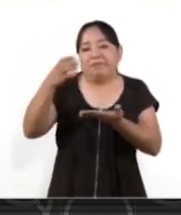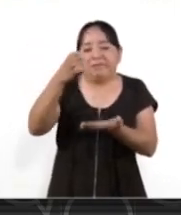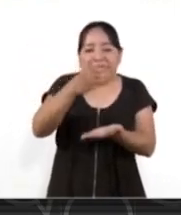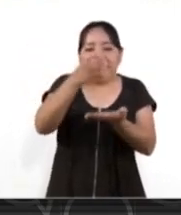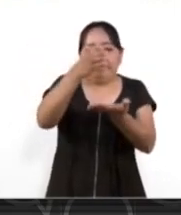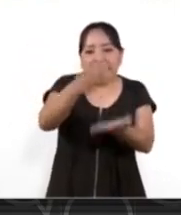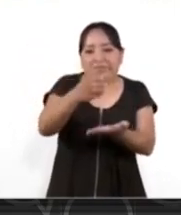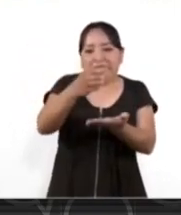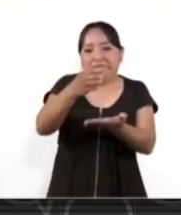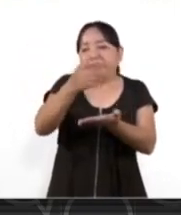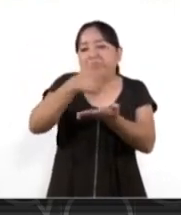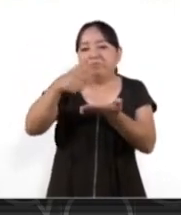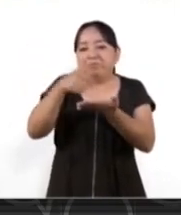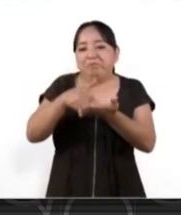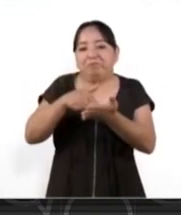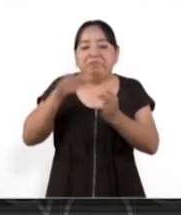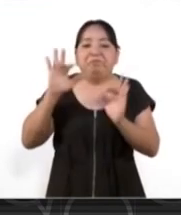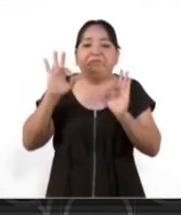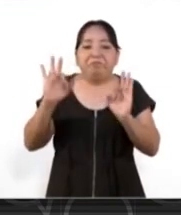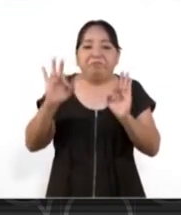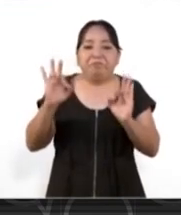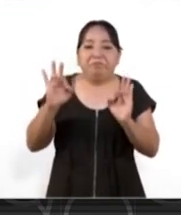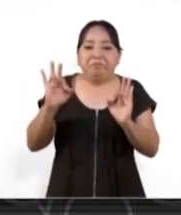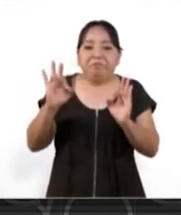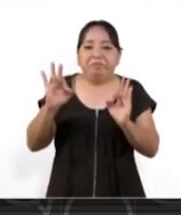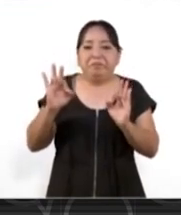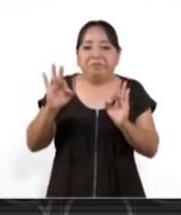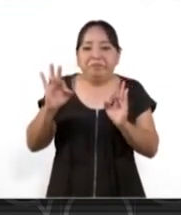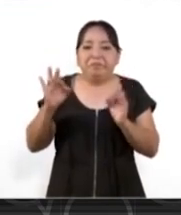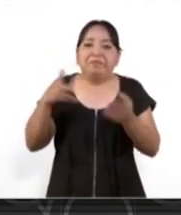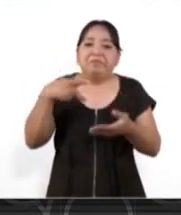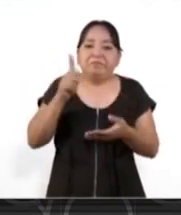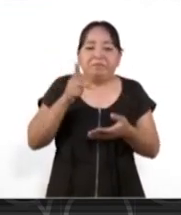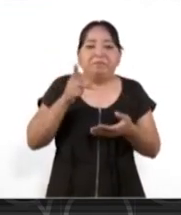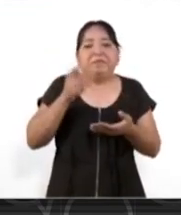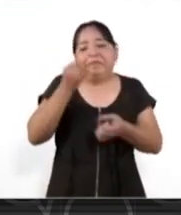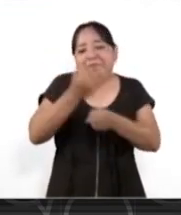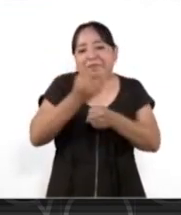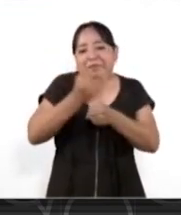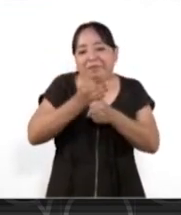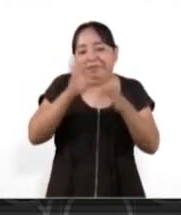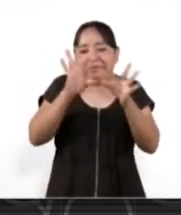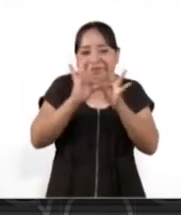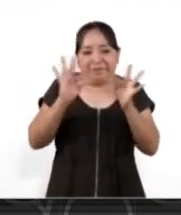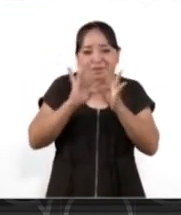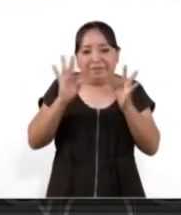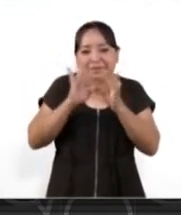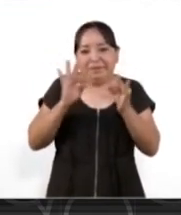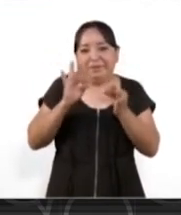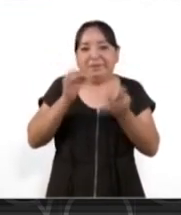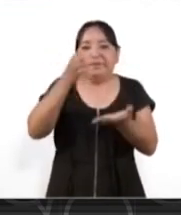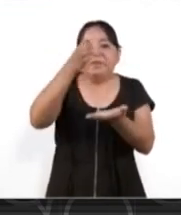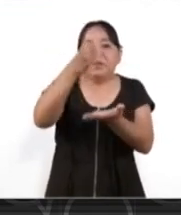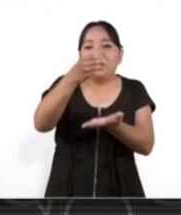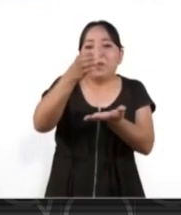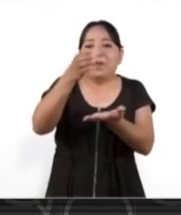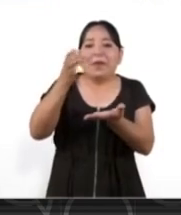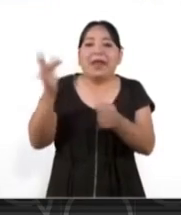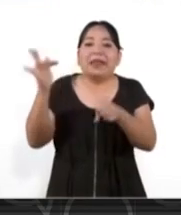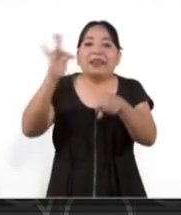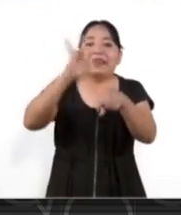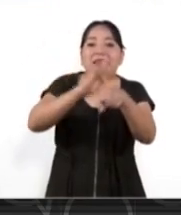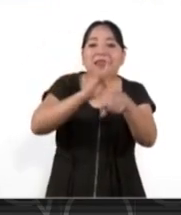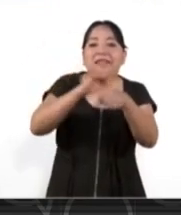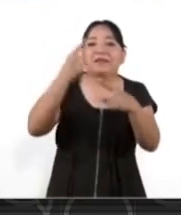copa en algún lugar muy exclusivo. Ahora les voy a pedir que les expliquen las características de quién puede tocar la copa, porque